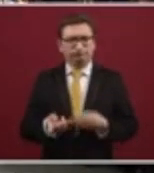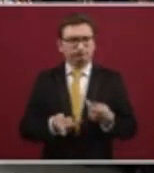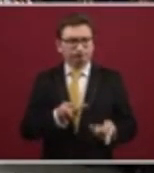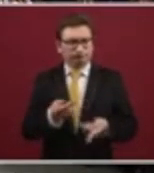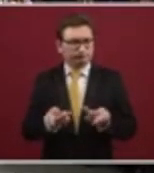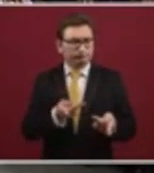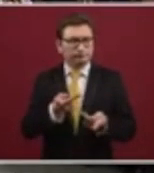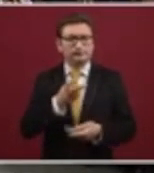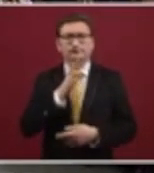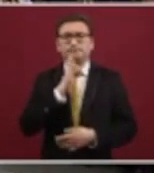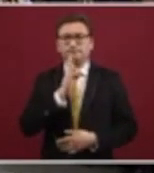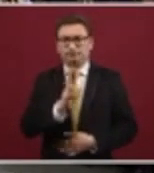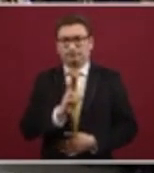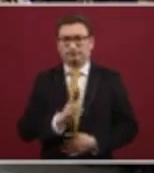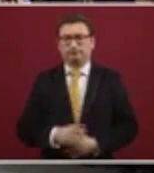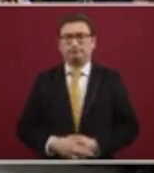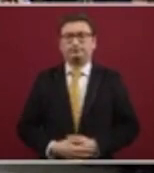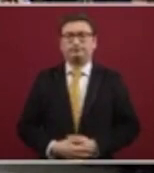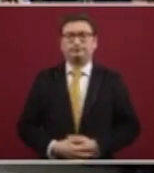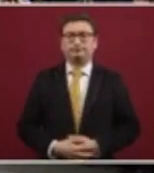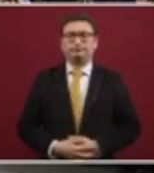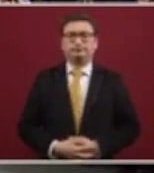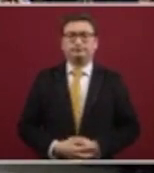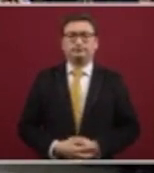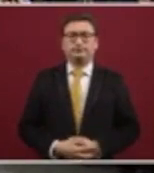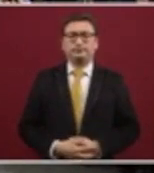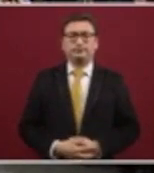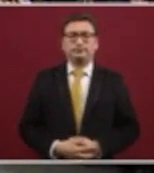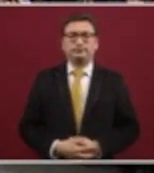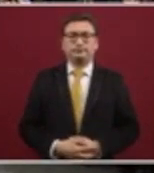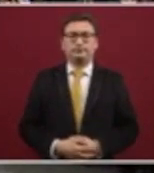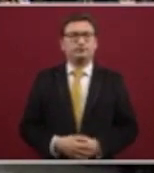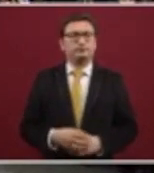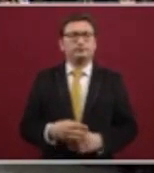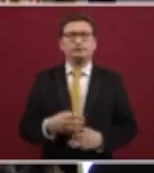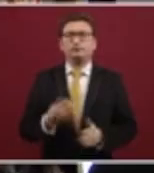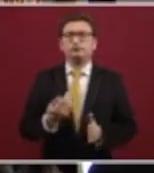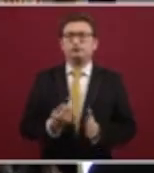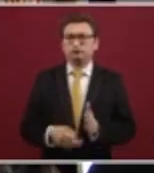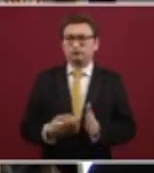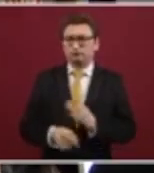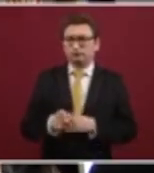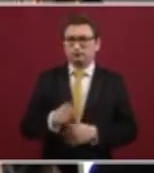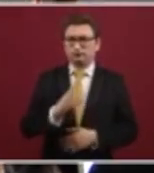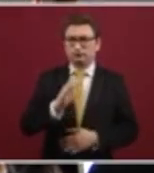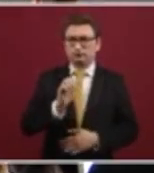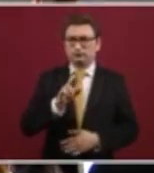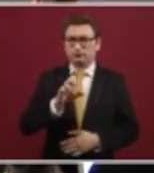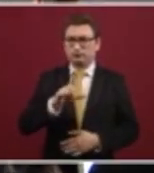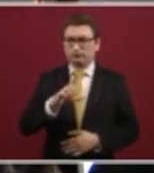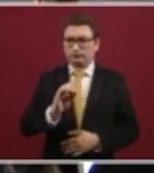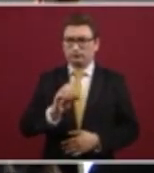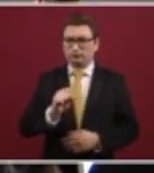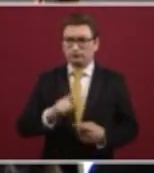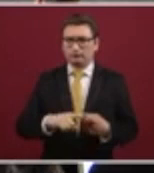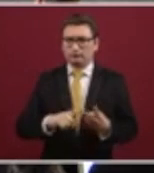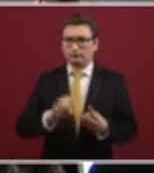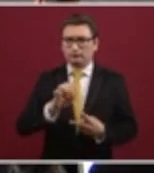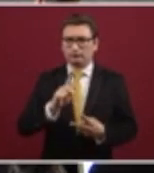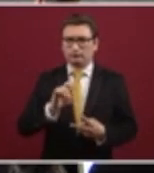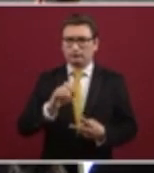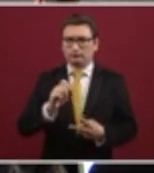de preguntas y respuestas. Quedó pendiente Carlos Epitacio